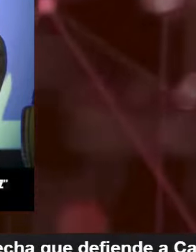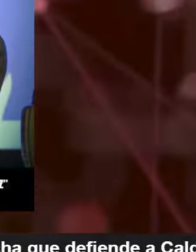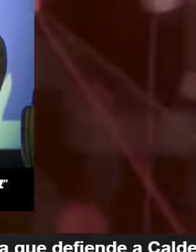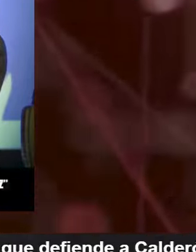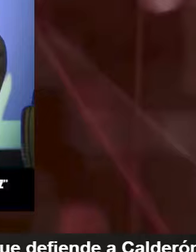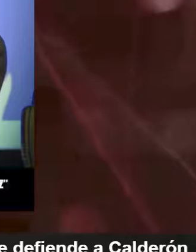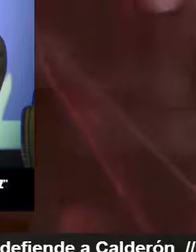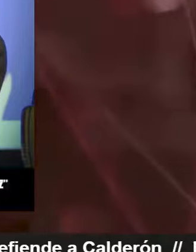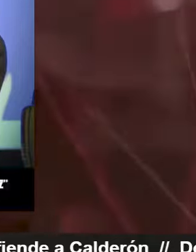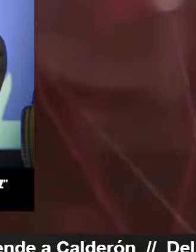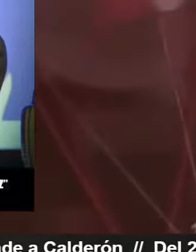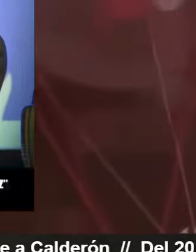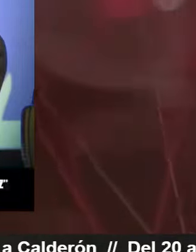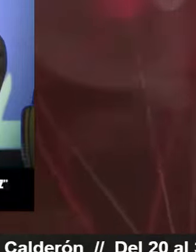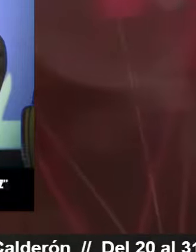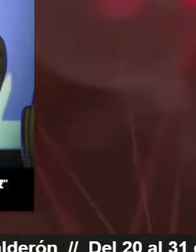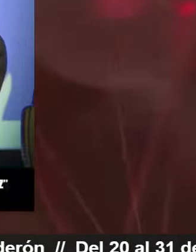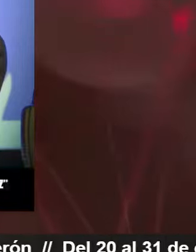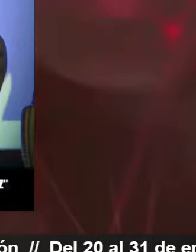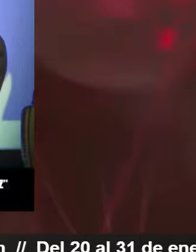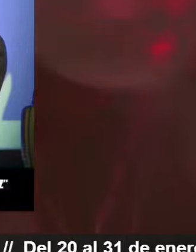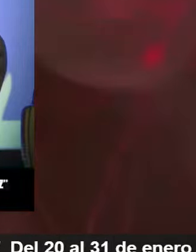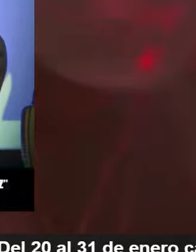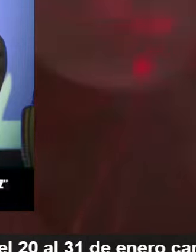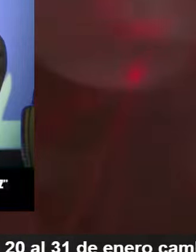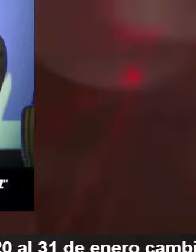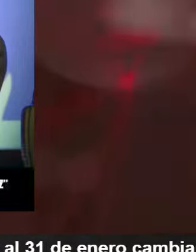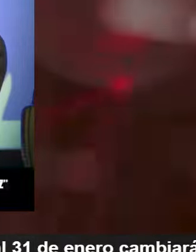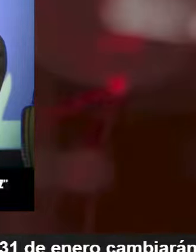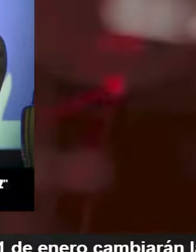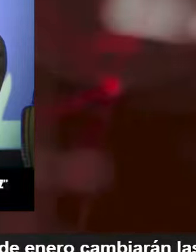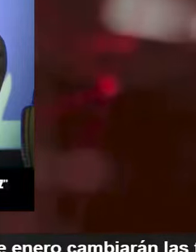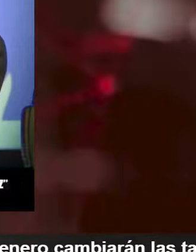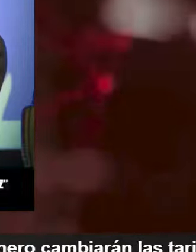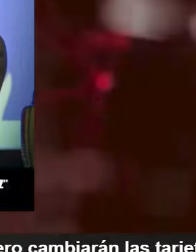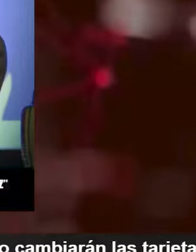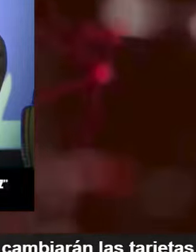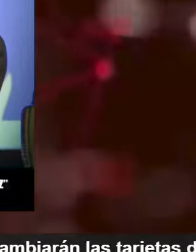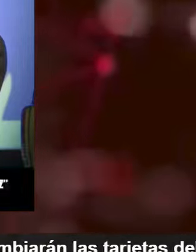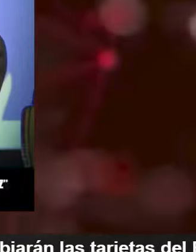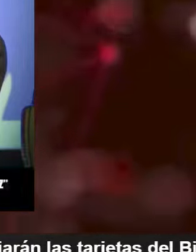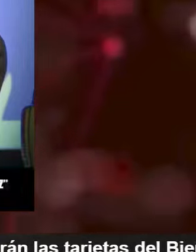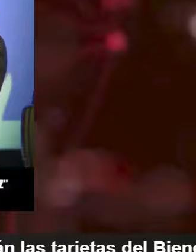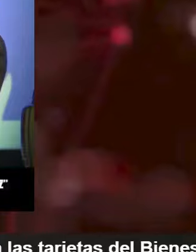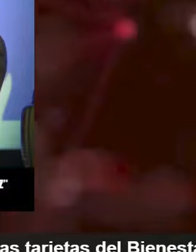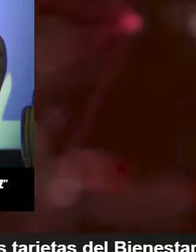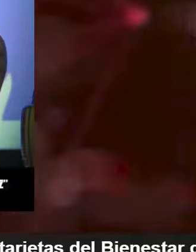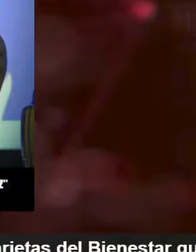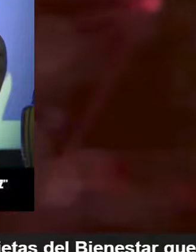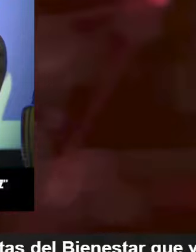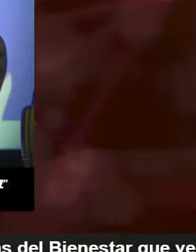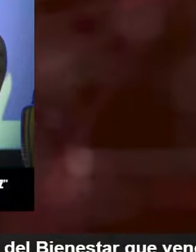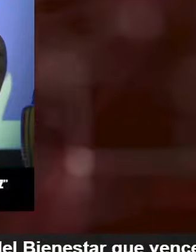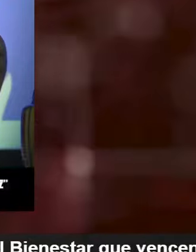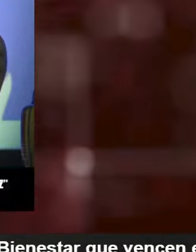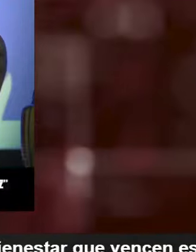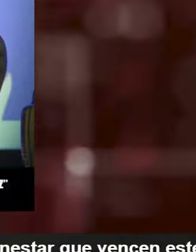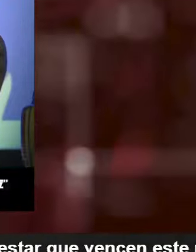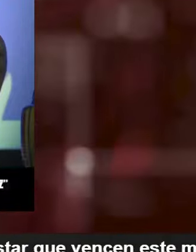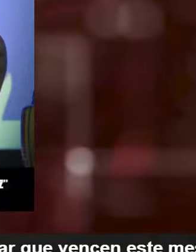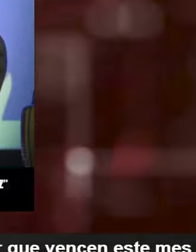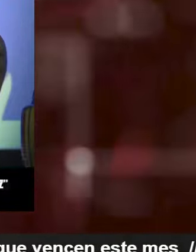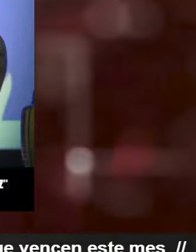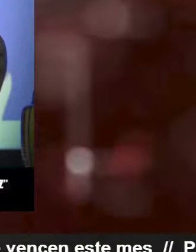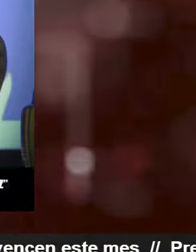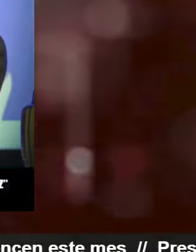advertir que no que estos recursos no se deben de seguir entregando a las asociaciones civiles y que es